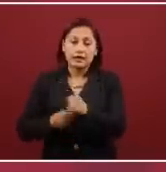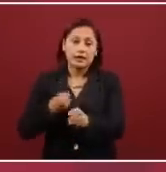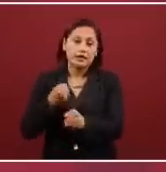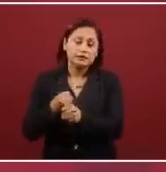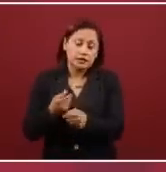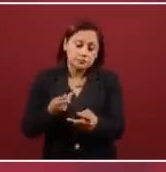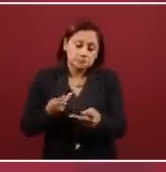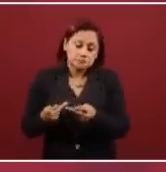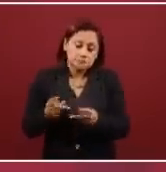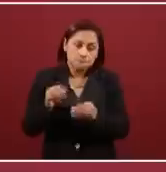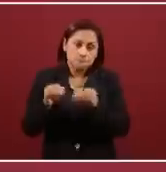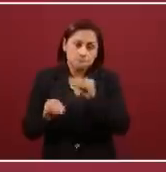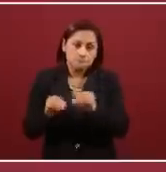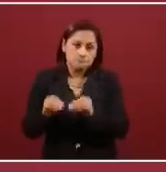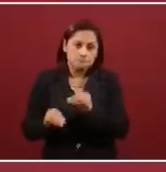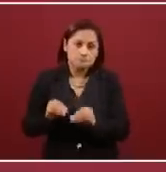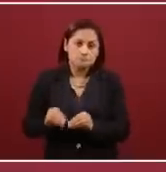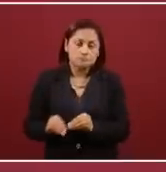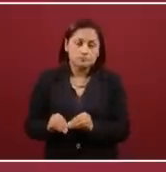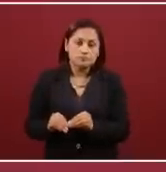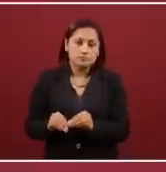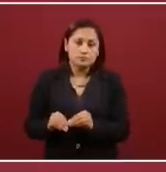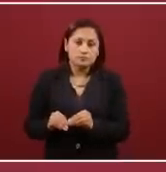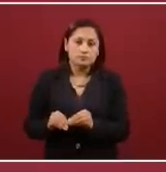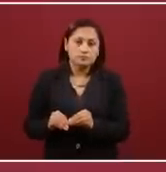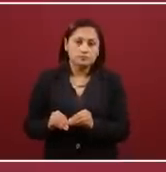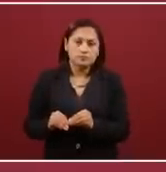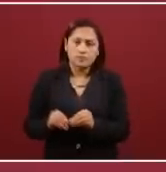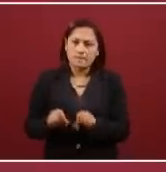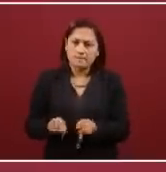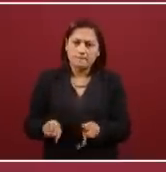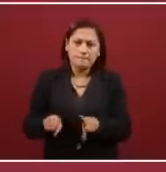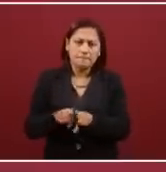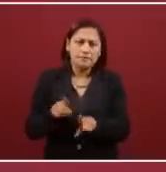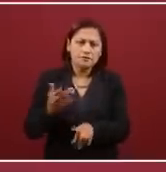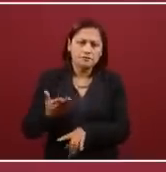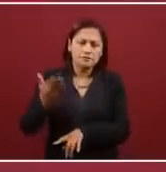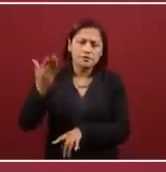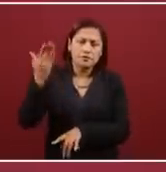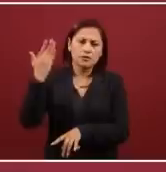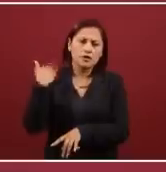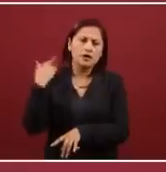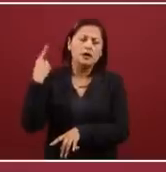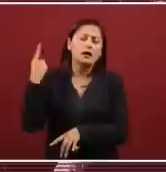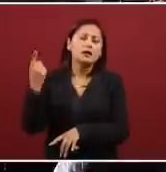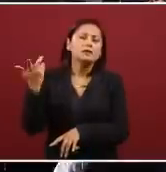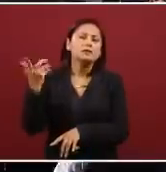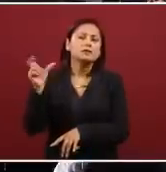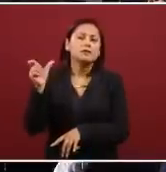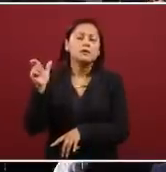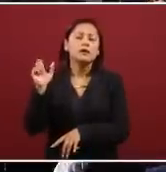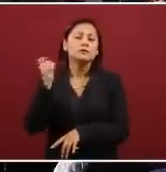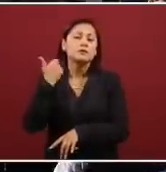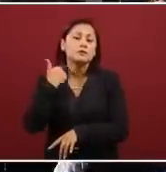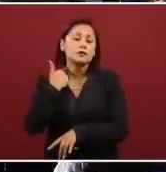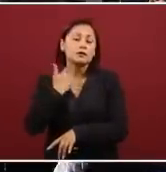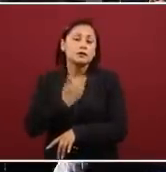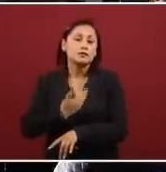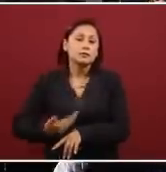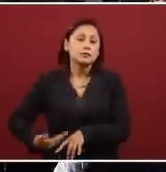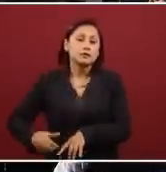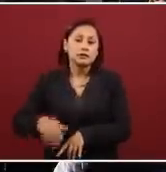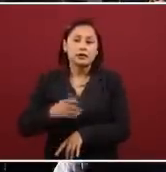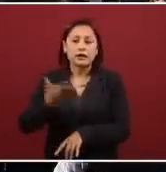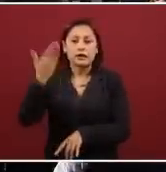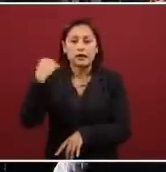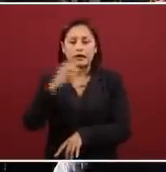de la campaña presidencial del general Cárdenas y el plan del